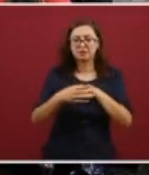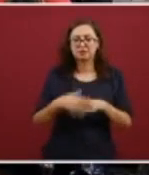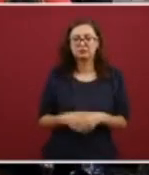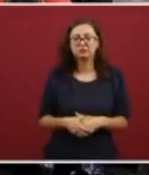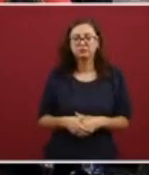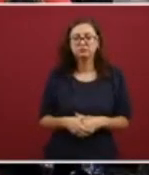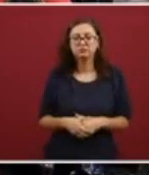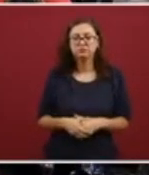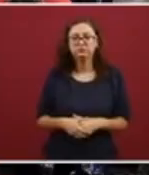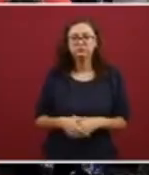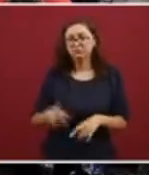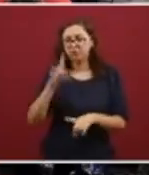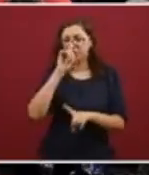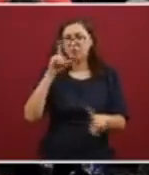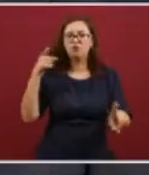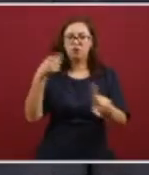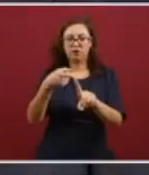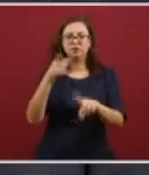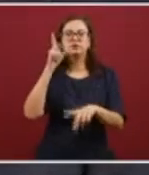Ese es el enfoque. Entonces, estoy